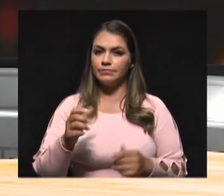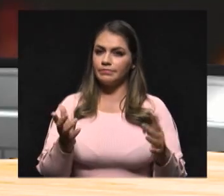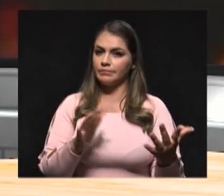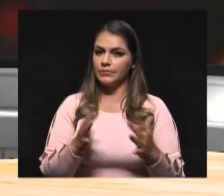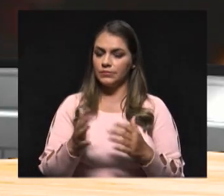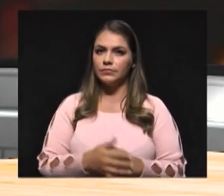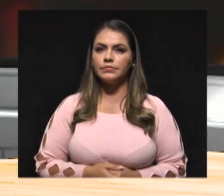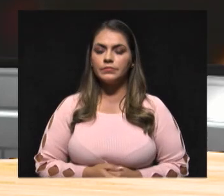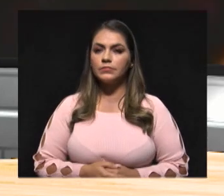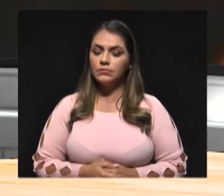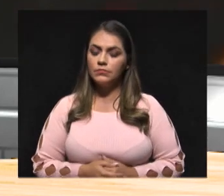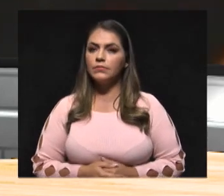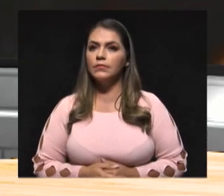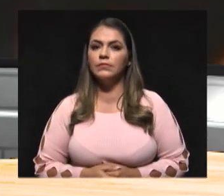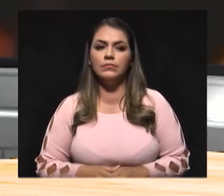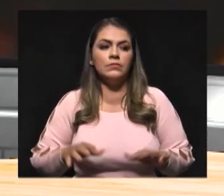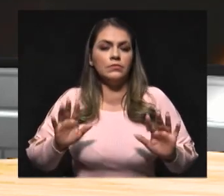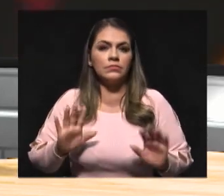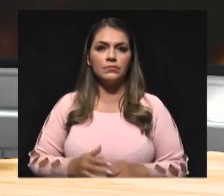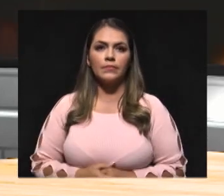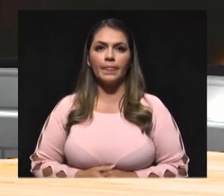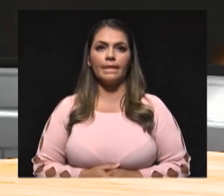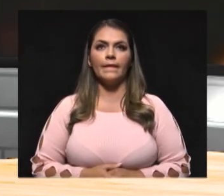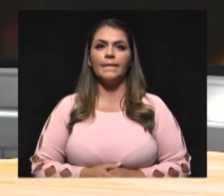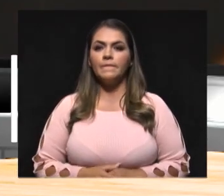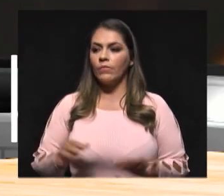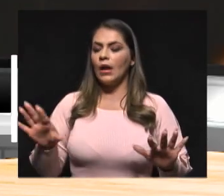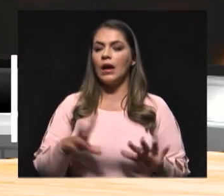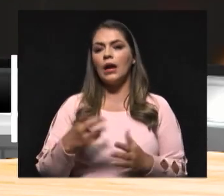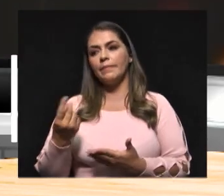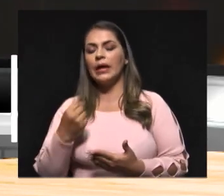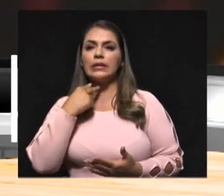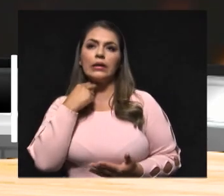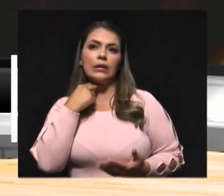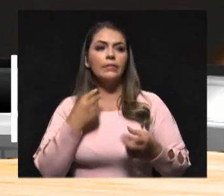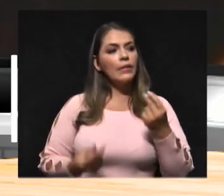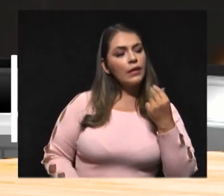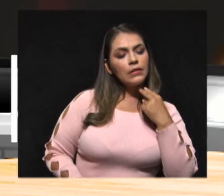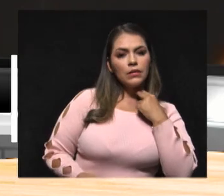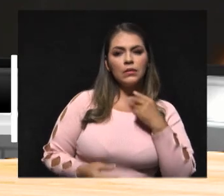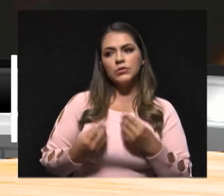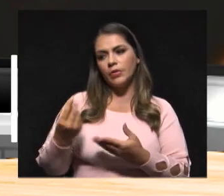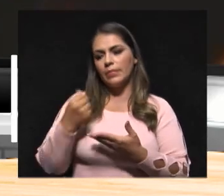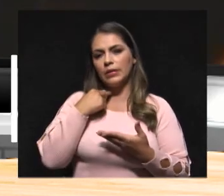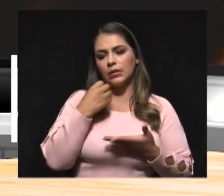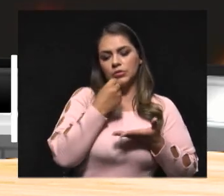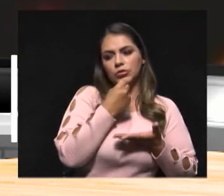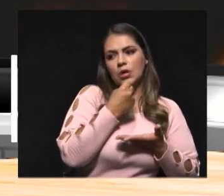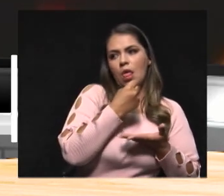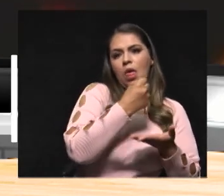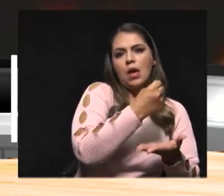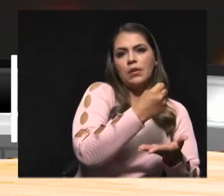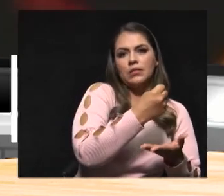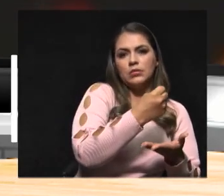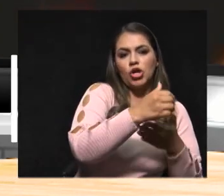menos sí porque no se trata de decir bueno pero es que todos estamos escasos de recursos entonces los poquitos que yo tengo se los voy a poner a una industria que en el